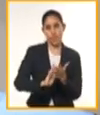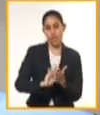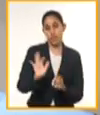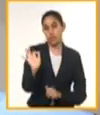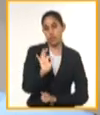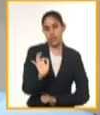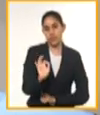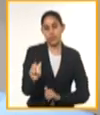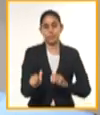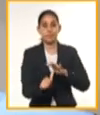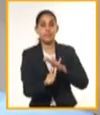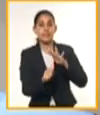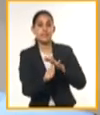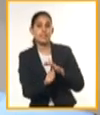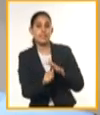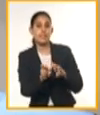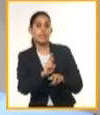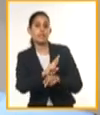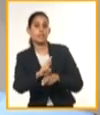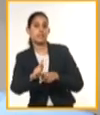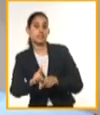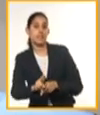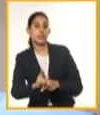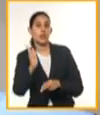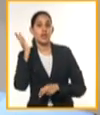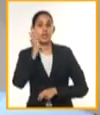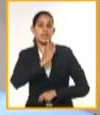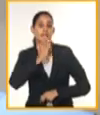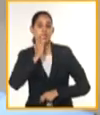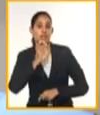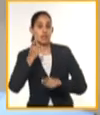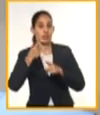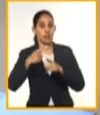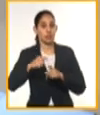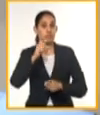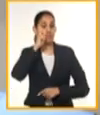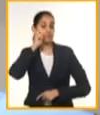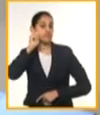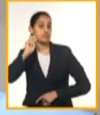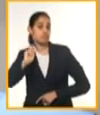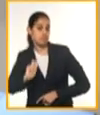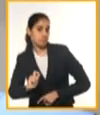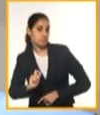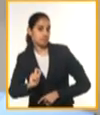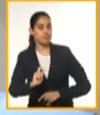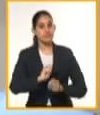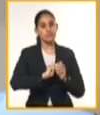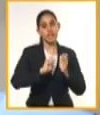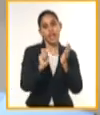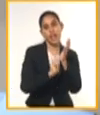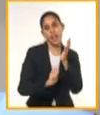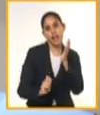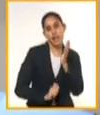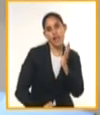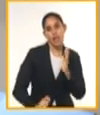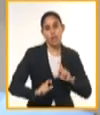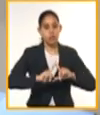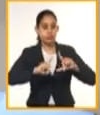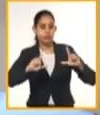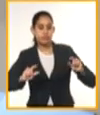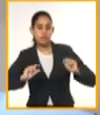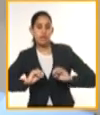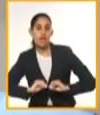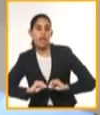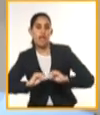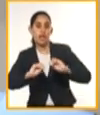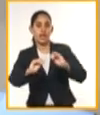de la Cámara de Representantes, el republicano Mike Johnson, le envió una carta al presidente Trump diciéndole